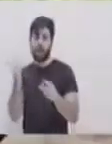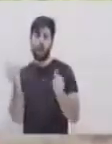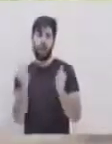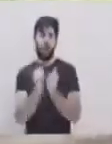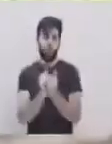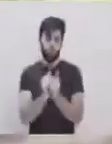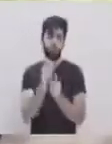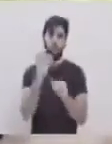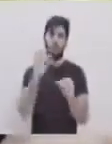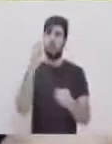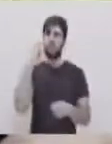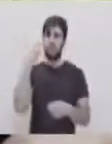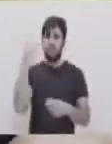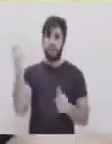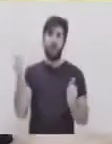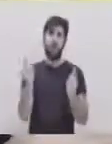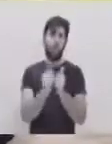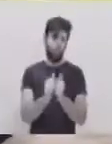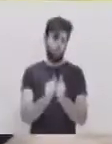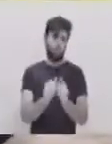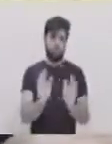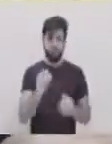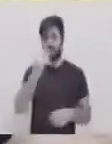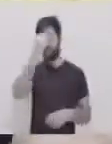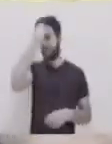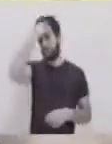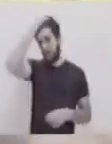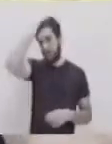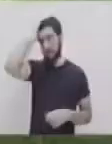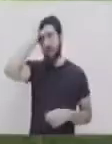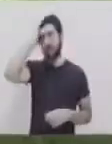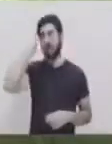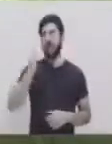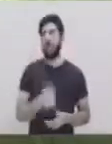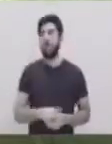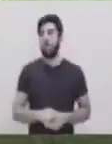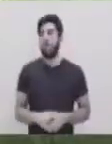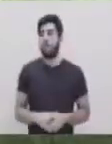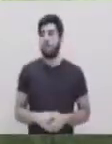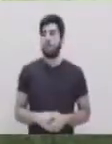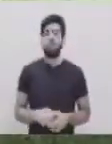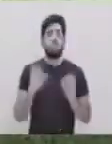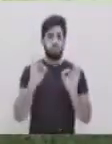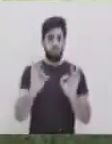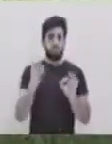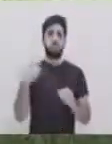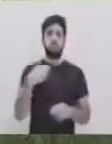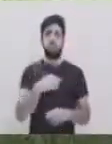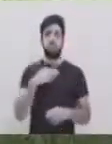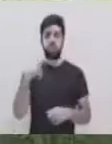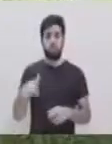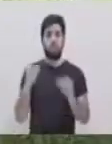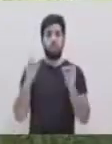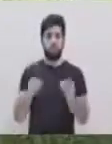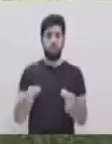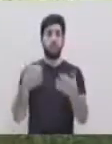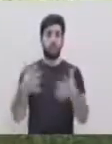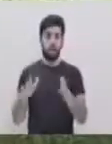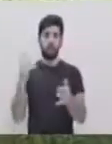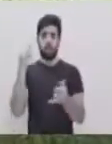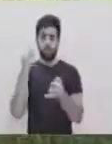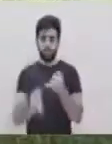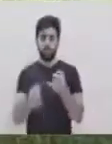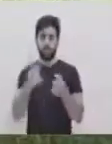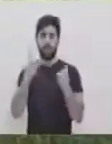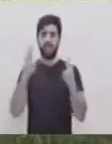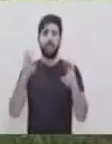cuántos objetos debes de poner adentro y cuántos debes de colocar afuera. Así es como hemos llegado al final de la clase y ahora pasaremos